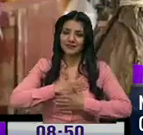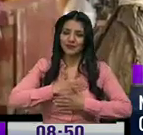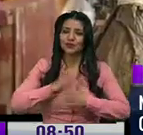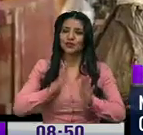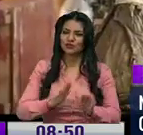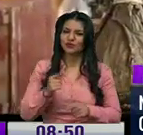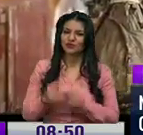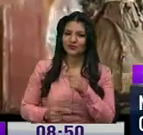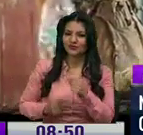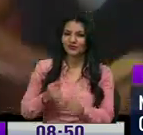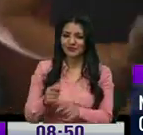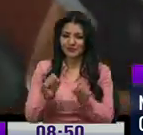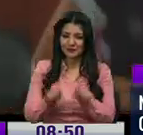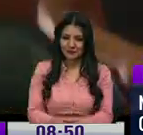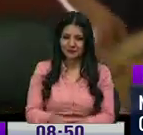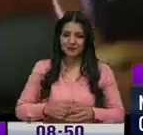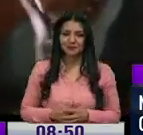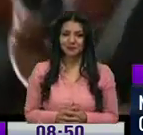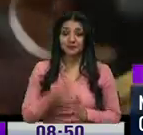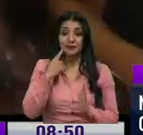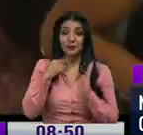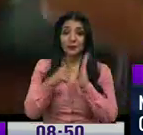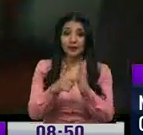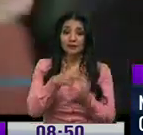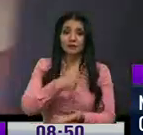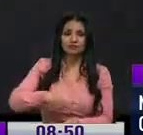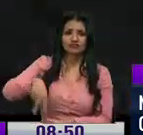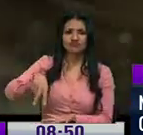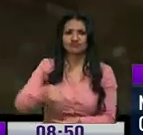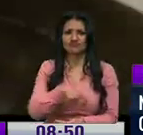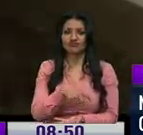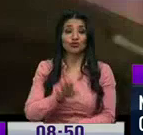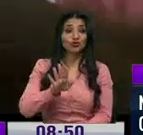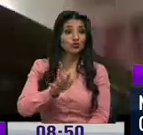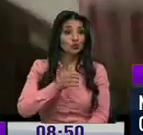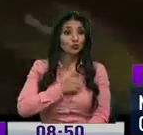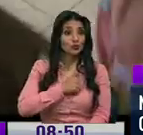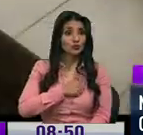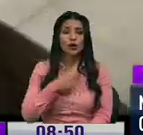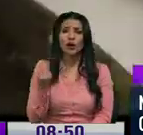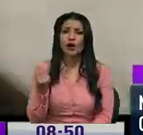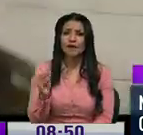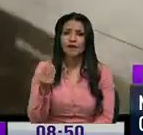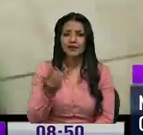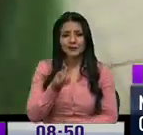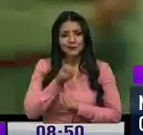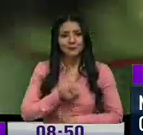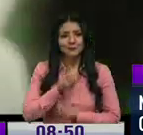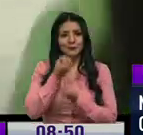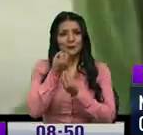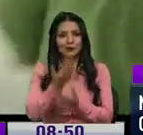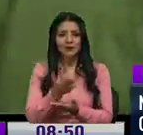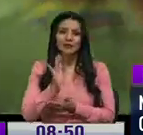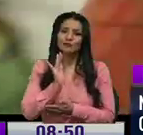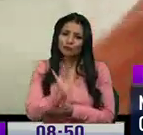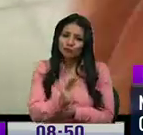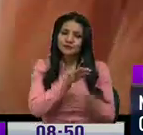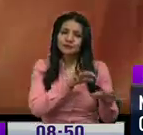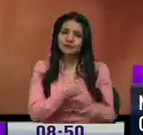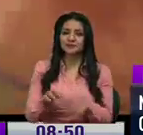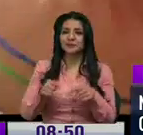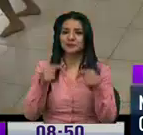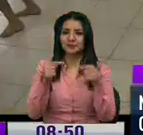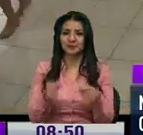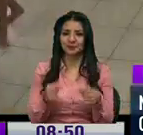sus tradiciones. Es el caso de los bailes folclóricos, donde los jóvenes cuentan vivencias de su cotidianidad.